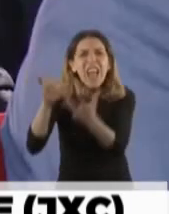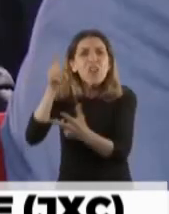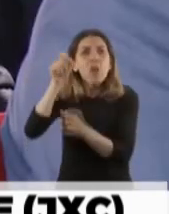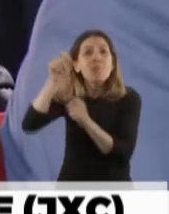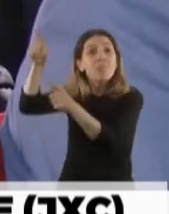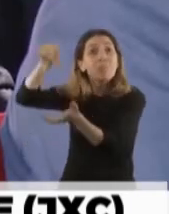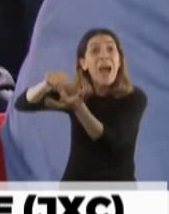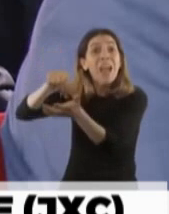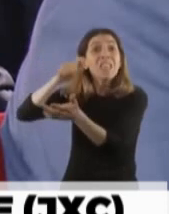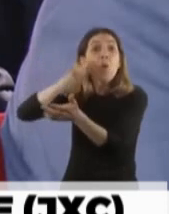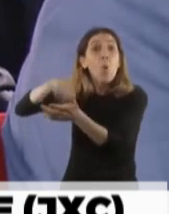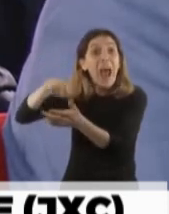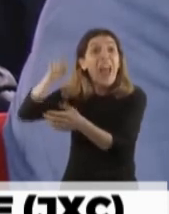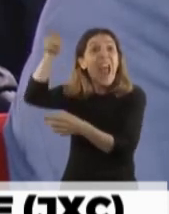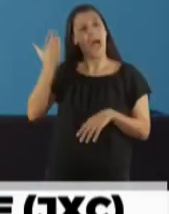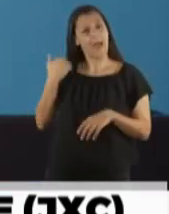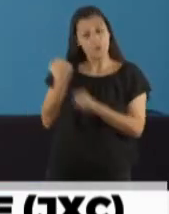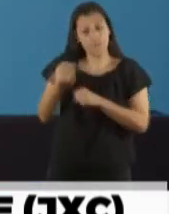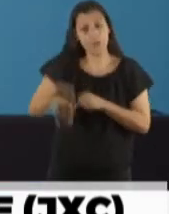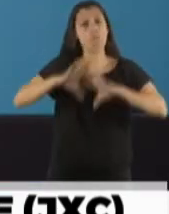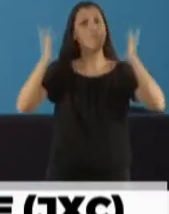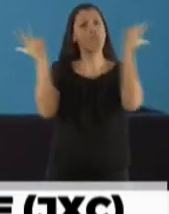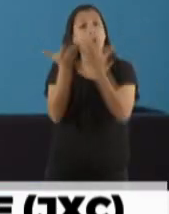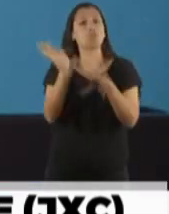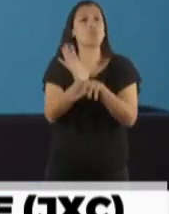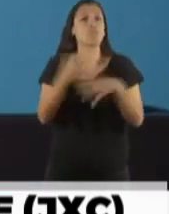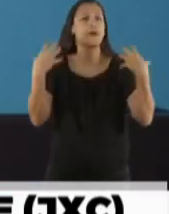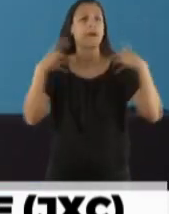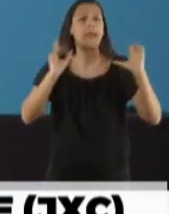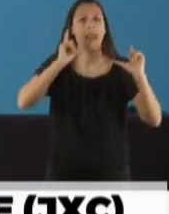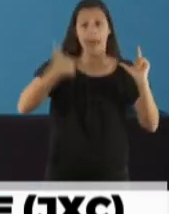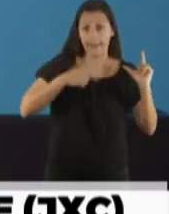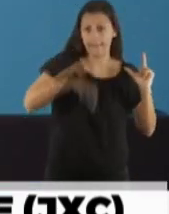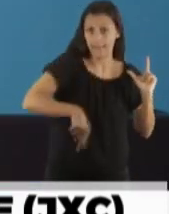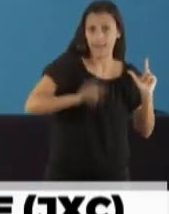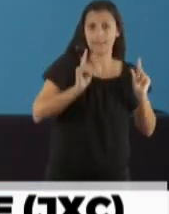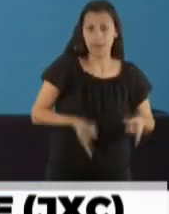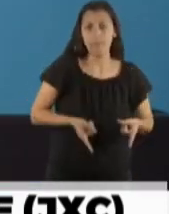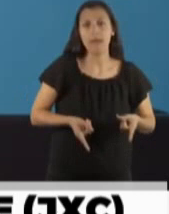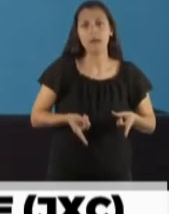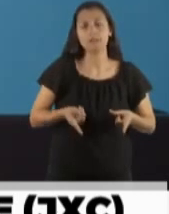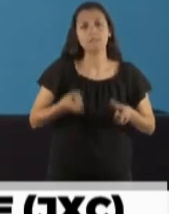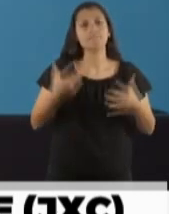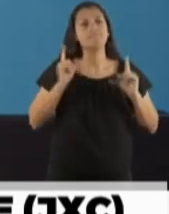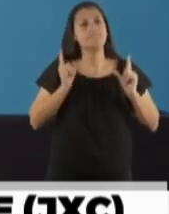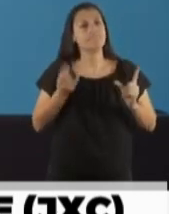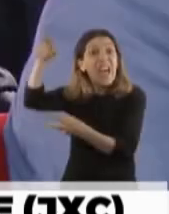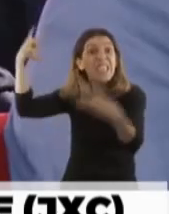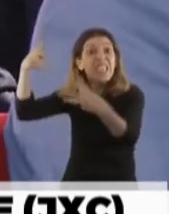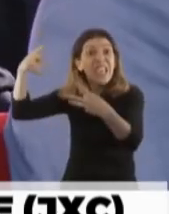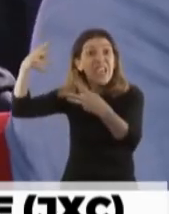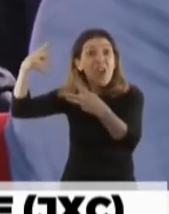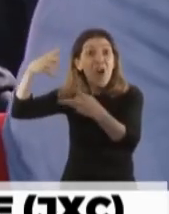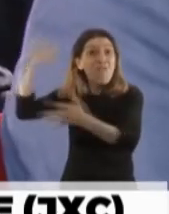ni llenarle la heladera con sushi a la gente hay que darle laburo y eso no no es que fracasó este gobierno y yo te estoy diciendo